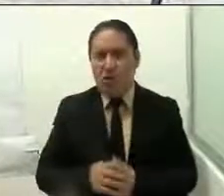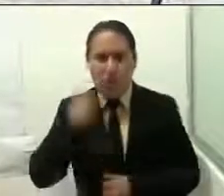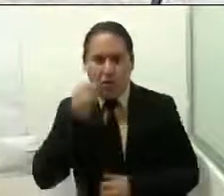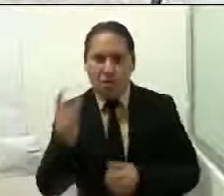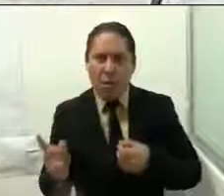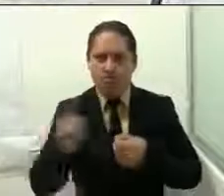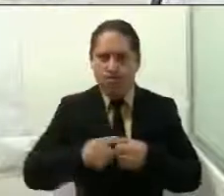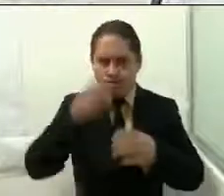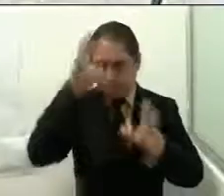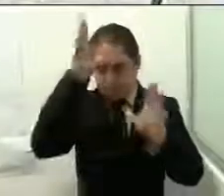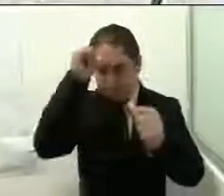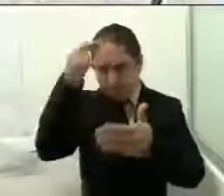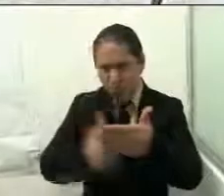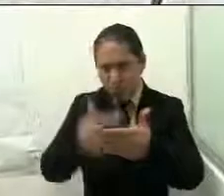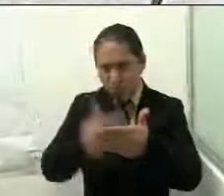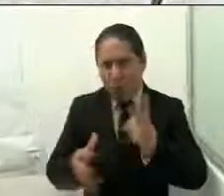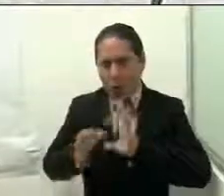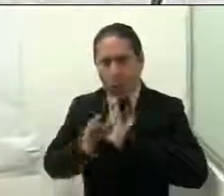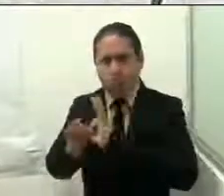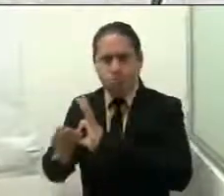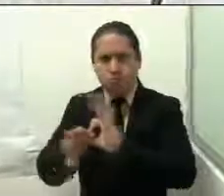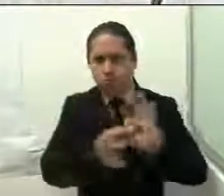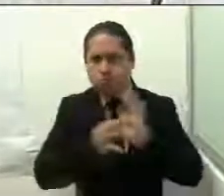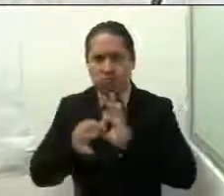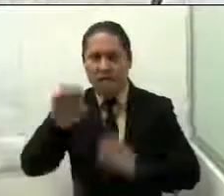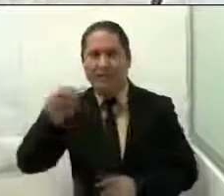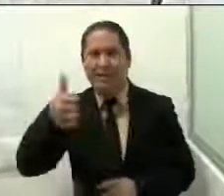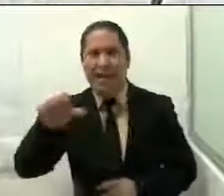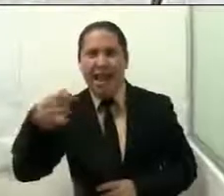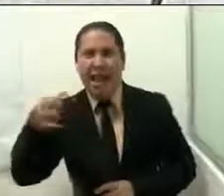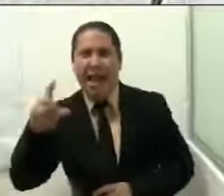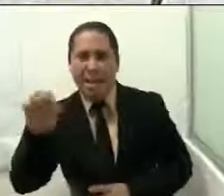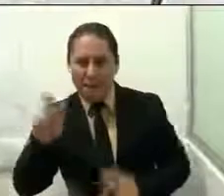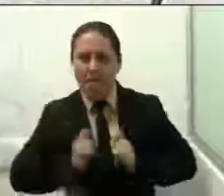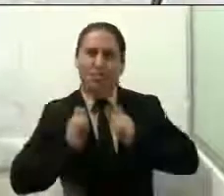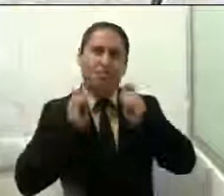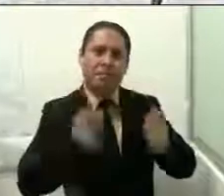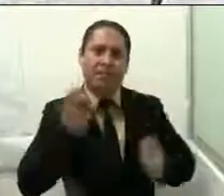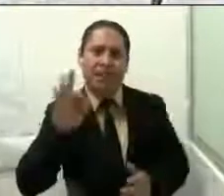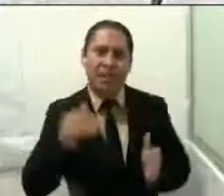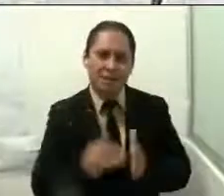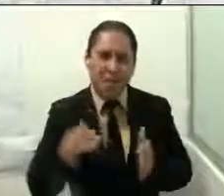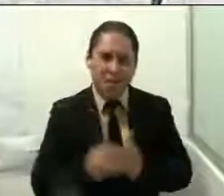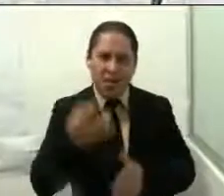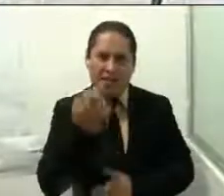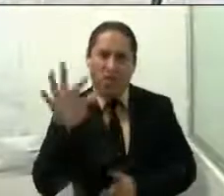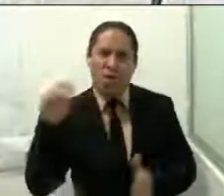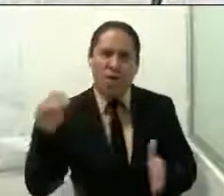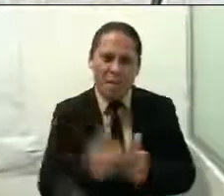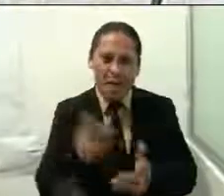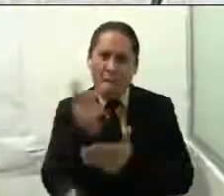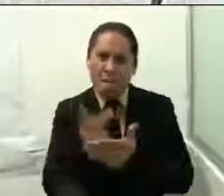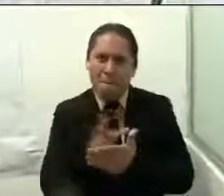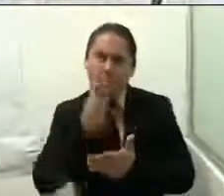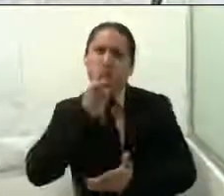convenio de colaboración sagarpa un café para entregar 3 millones 350 mil plantas mejoradas